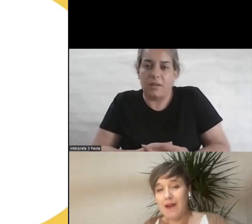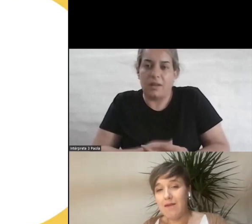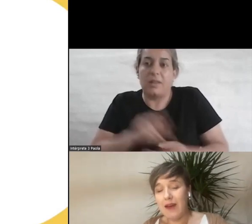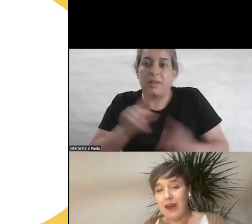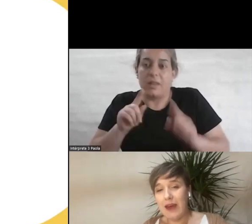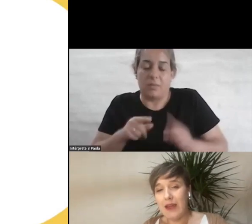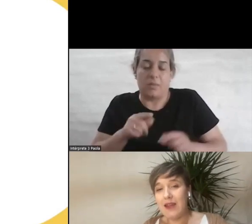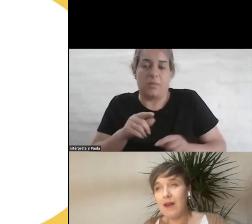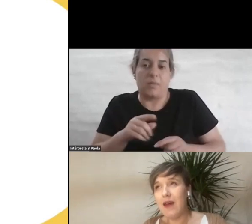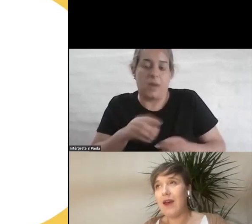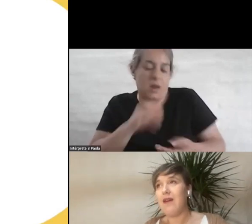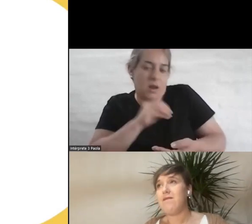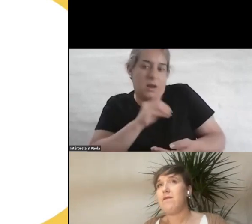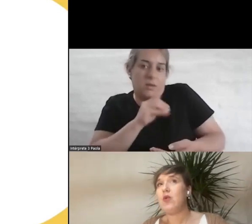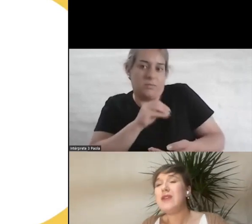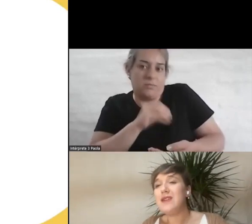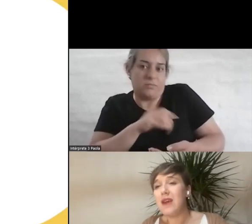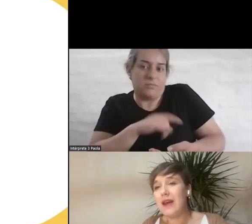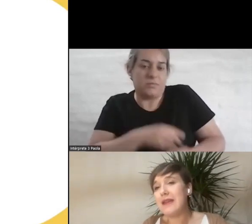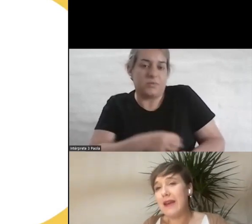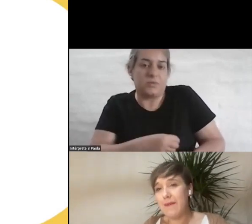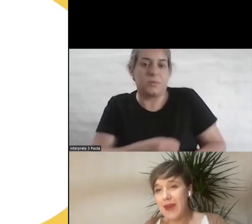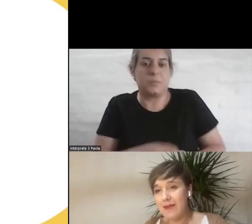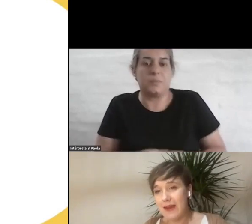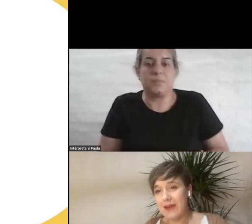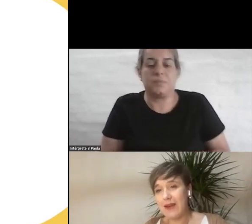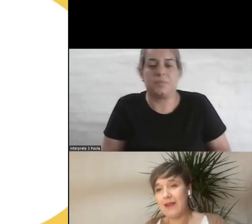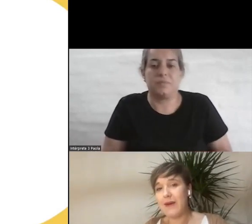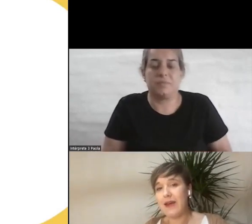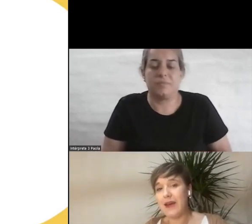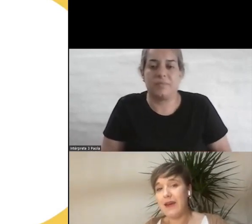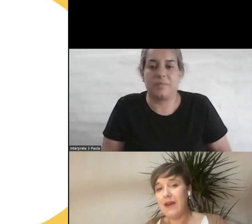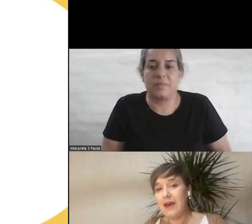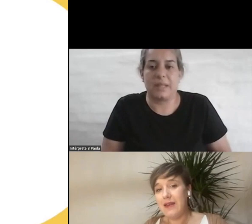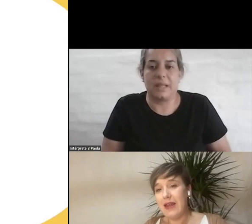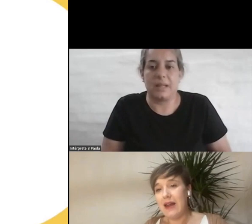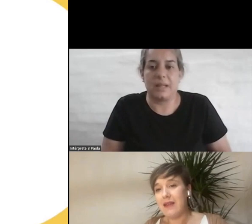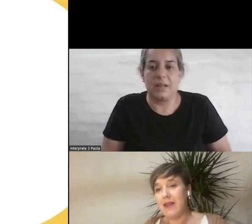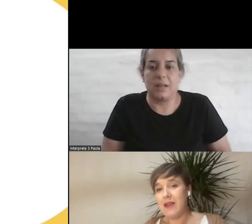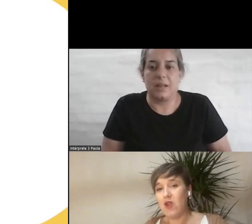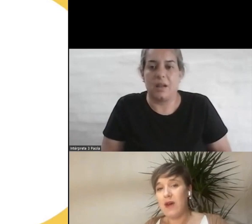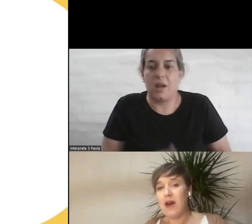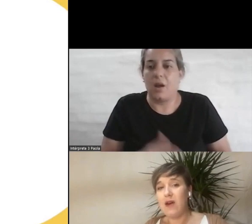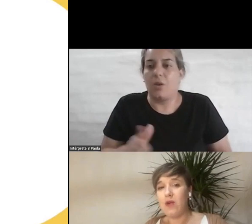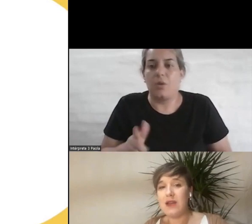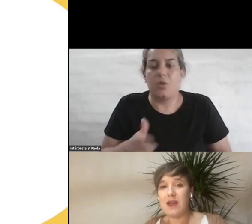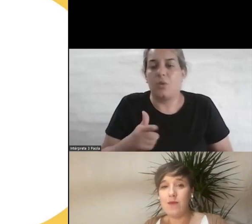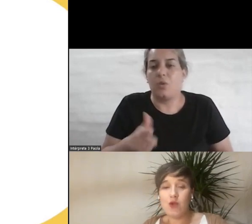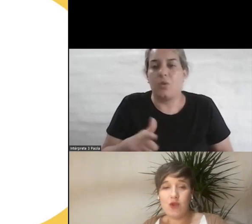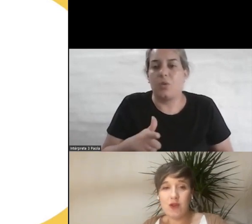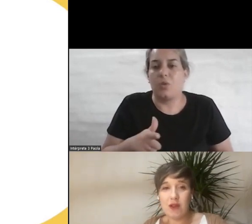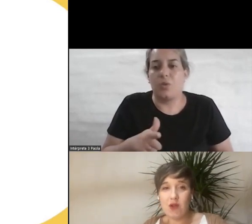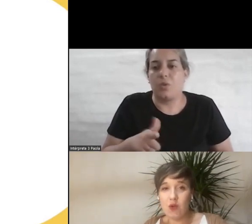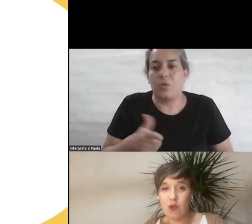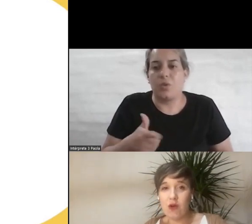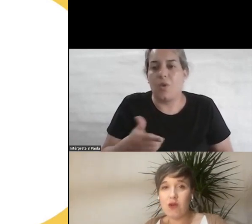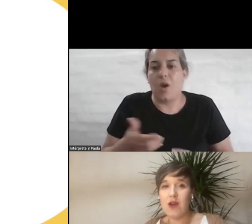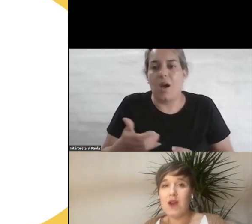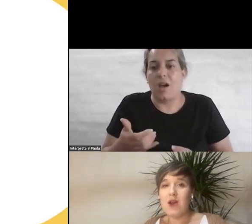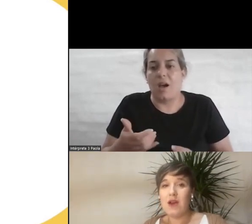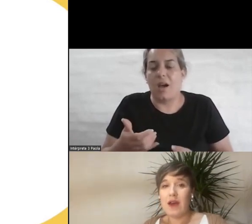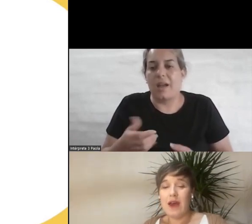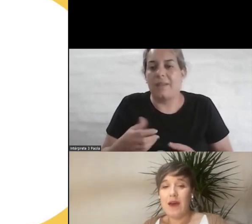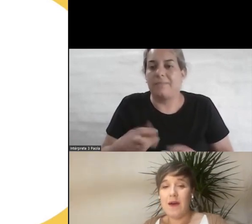¿Qué pasa? Sí es verdad que no existen grandes herramientas en el tema de la lactancia y síndrome de Down, no existen muchos